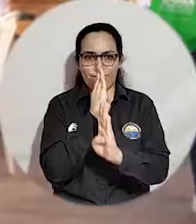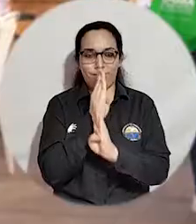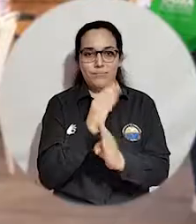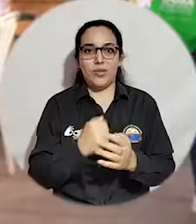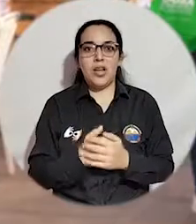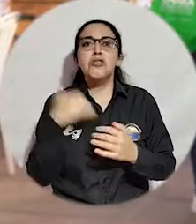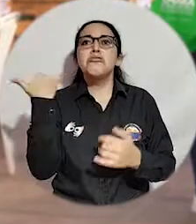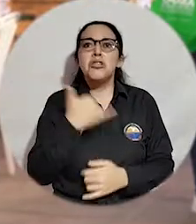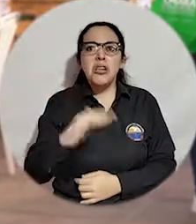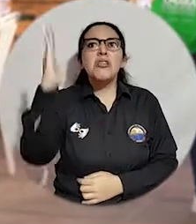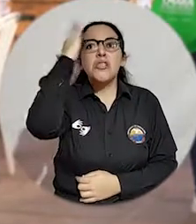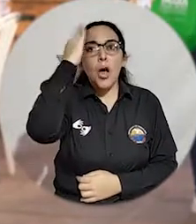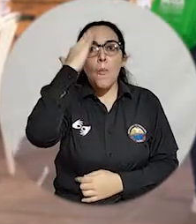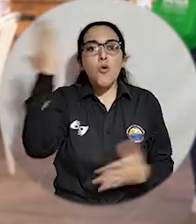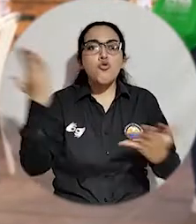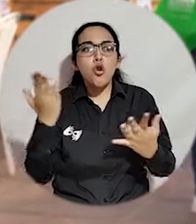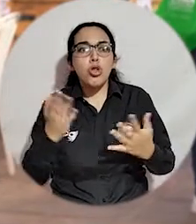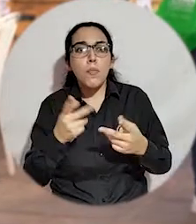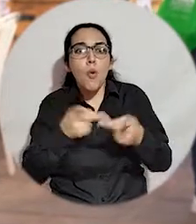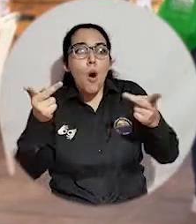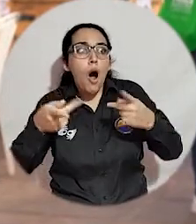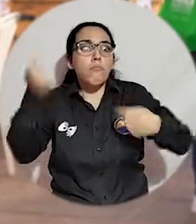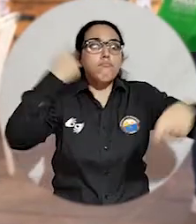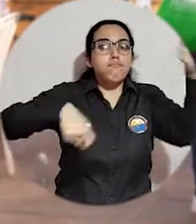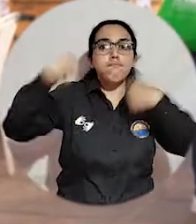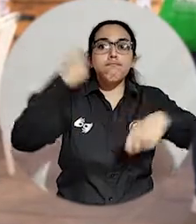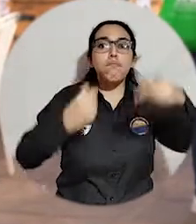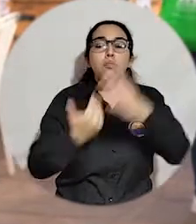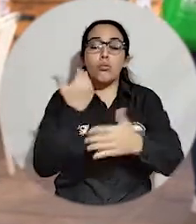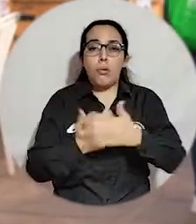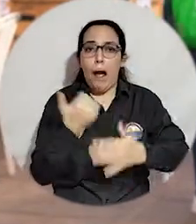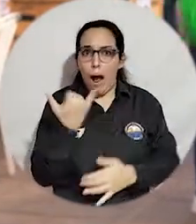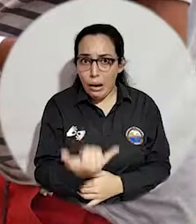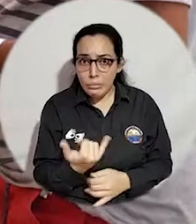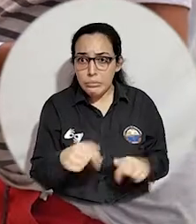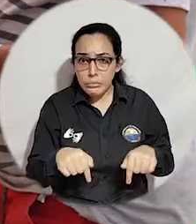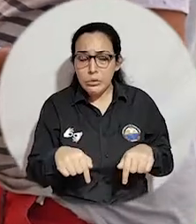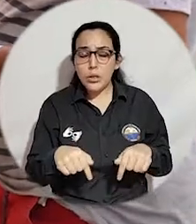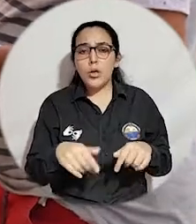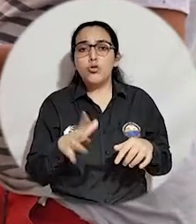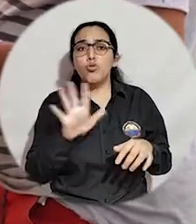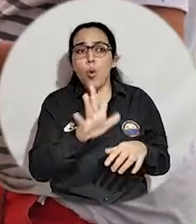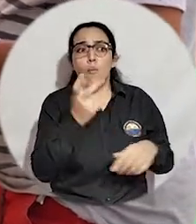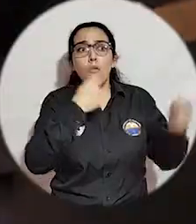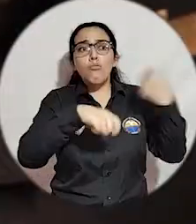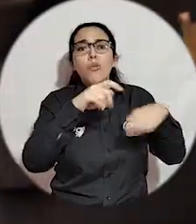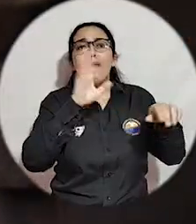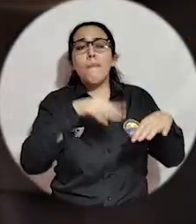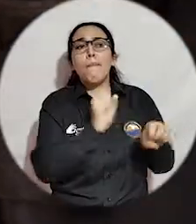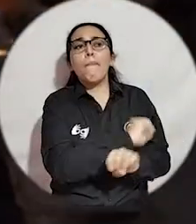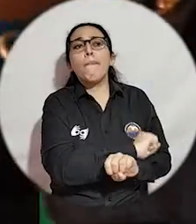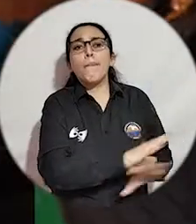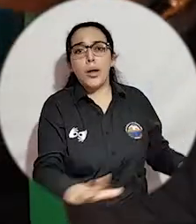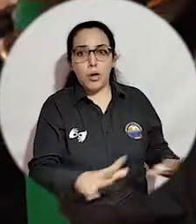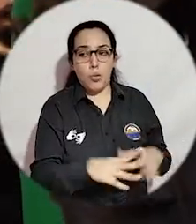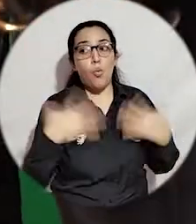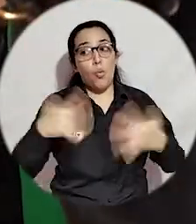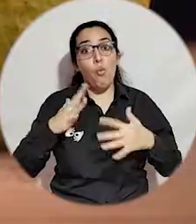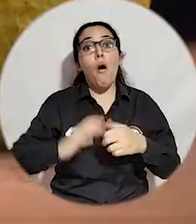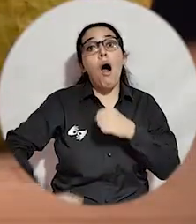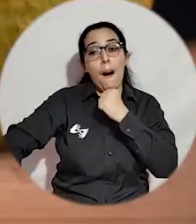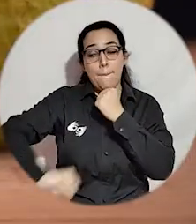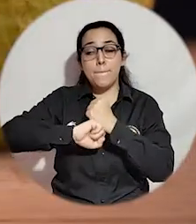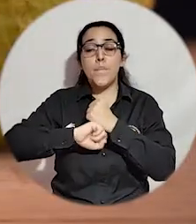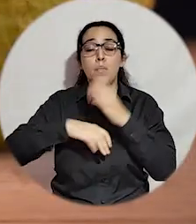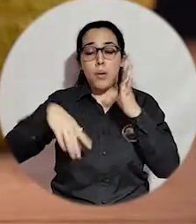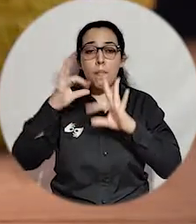bueno. Porque ya saben dónde poder sacar y vender los productos, porque por aquí casi los productos se pierden.